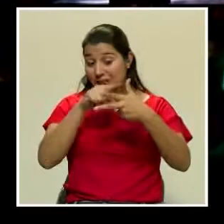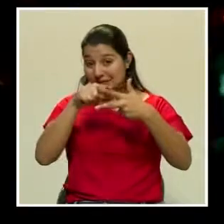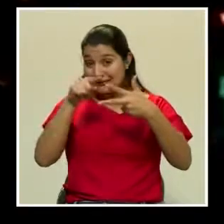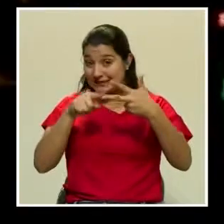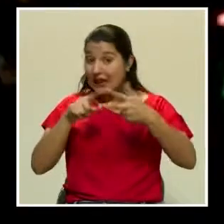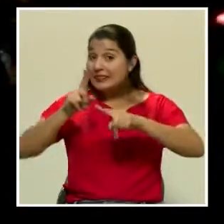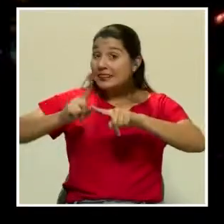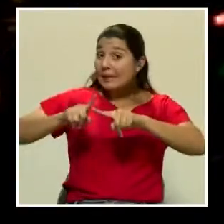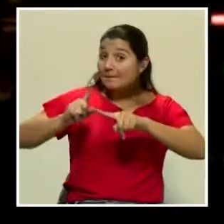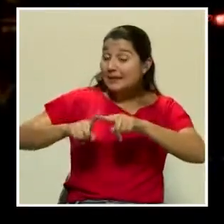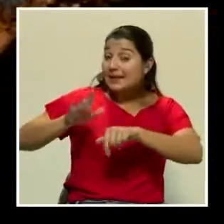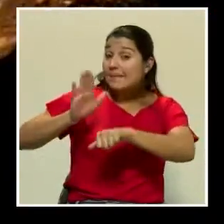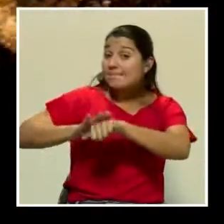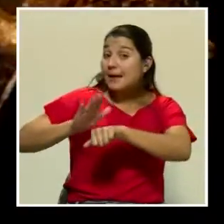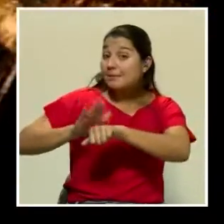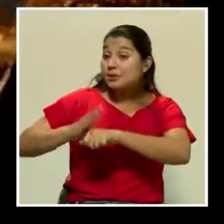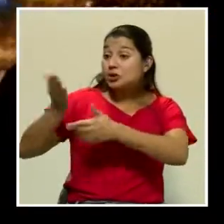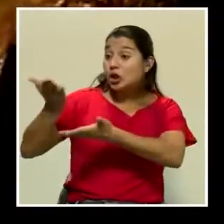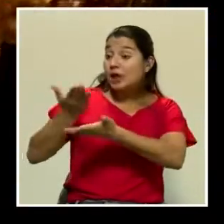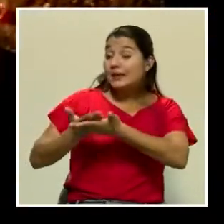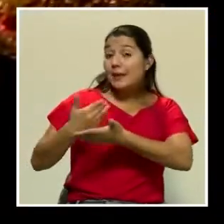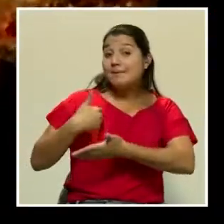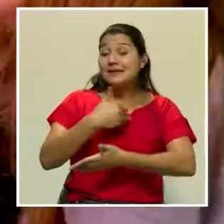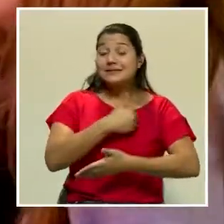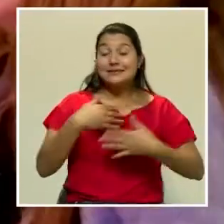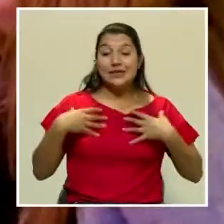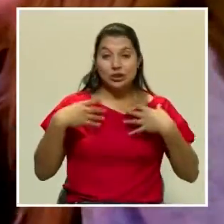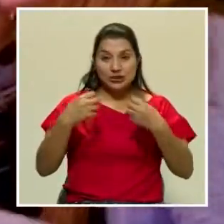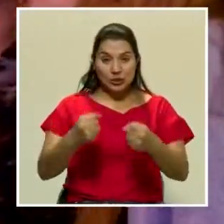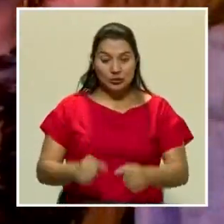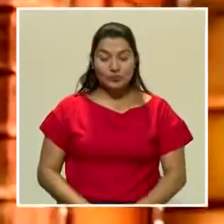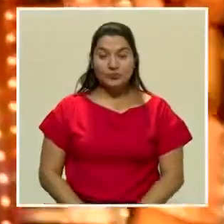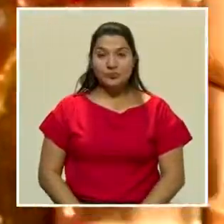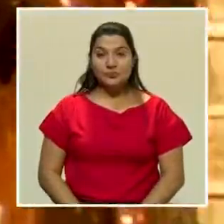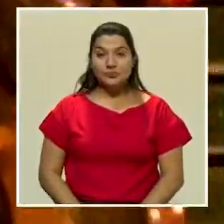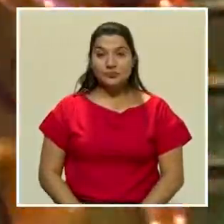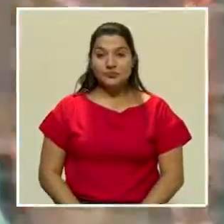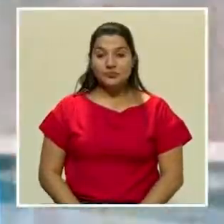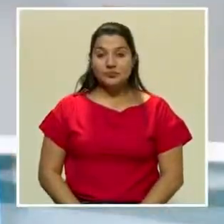las autorizaciones por parte del Ministerio de Salud.